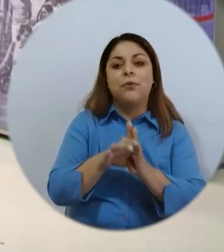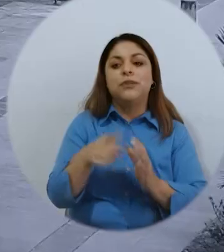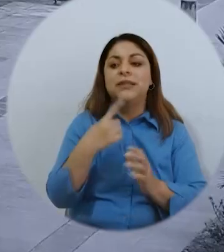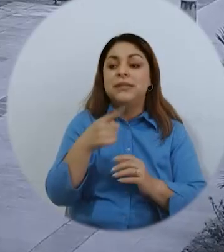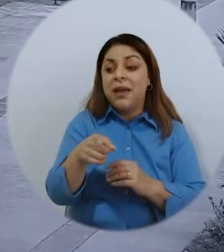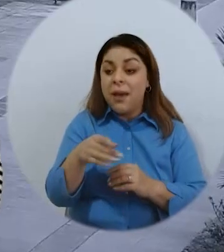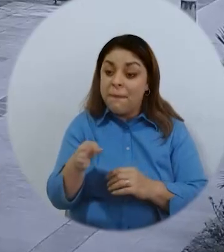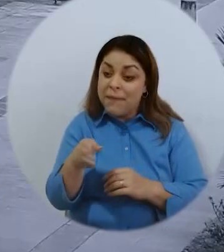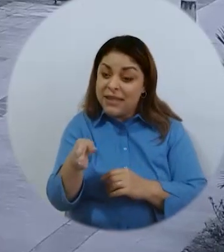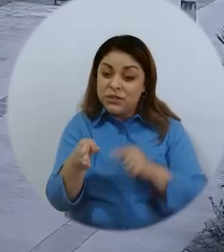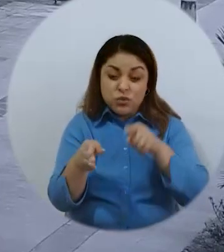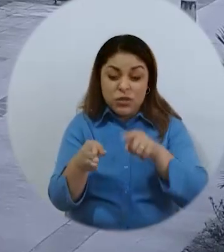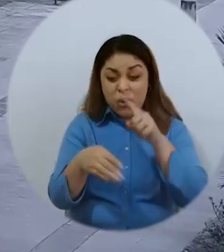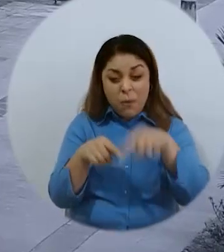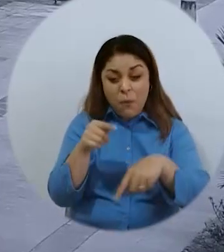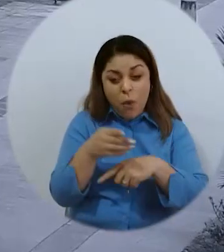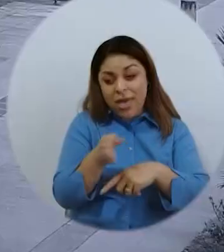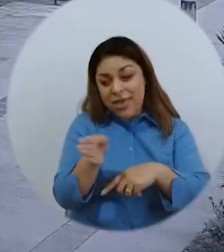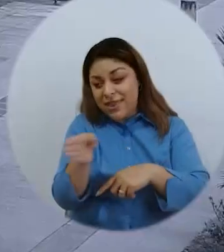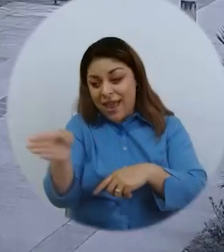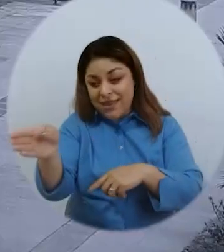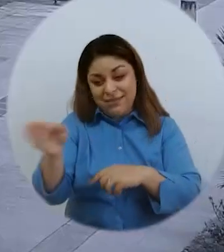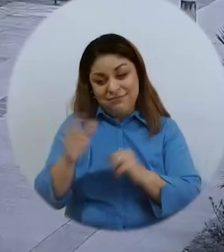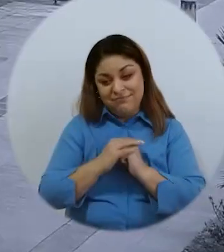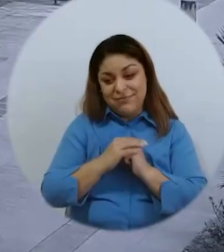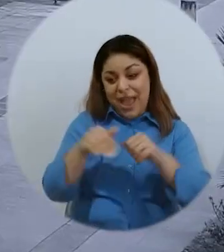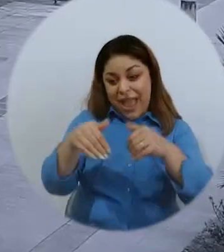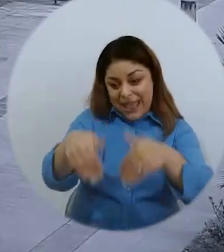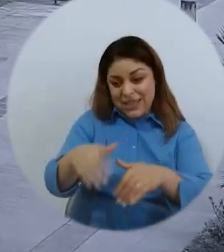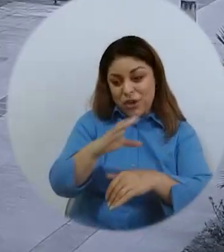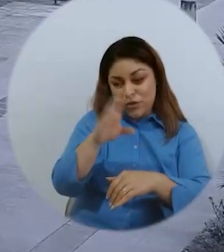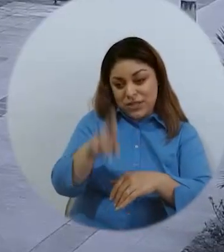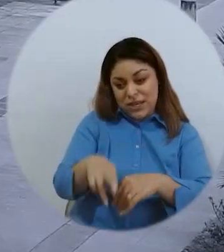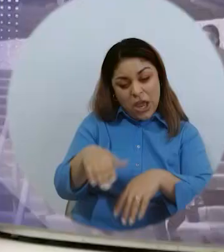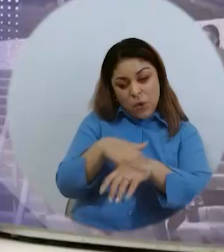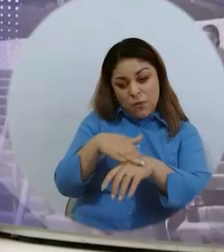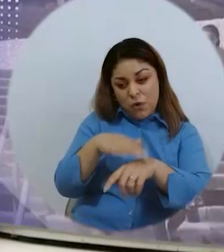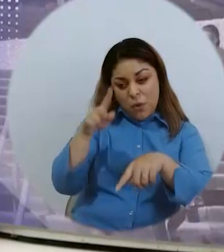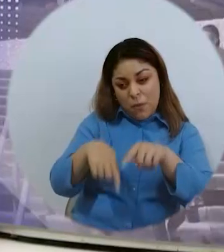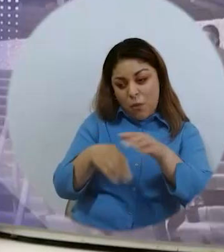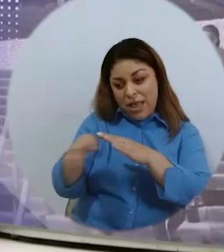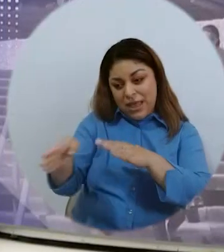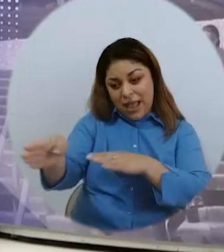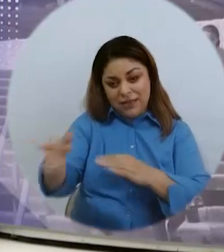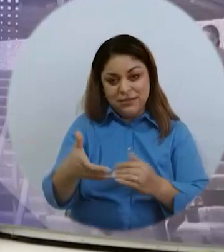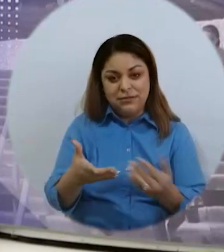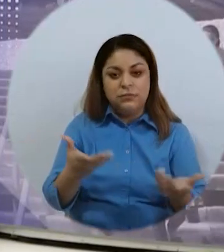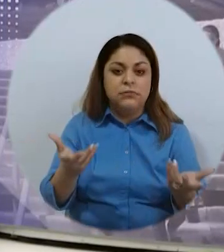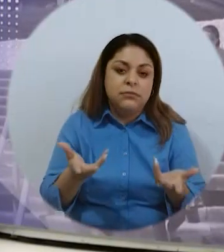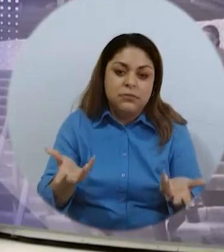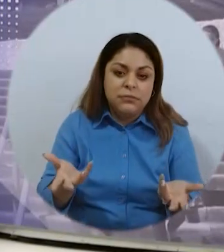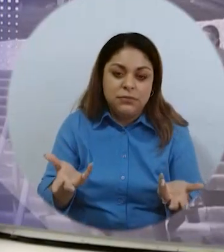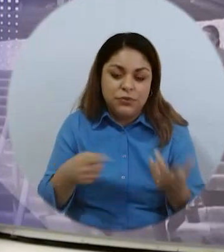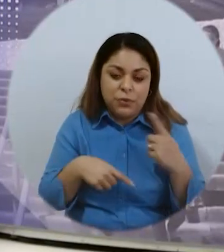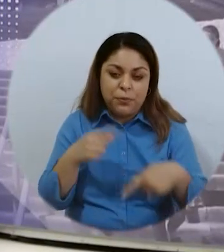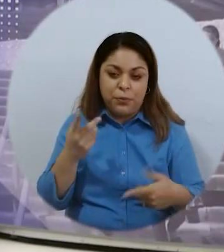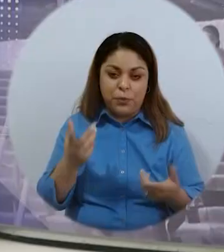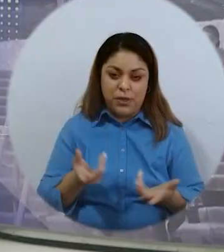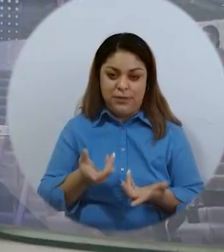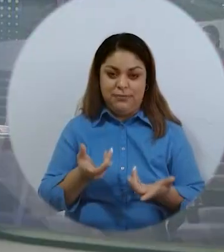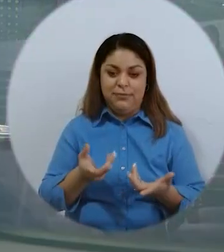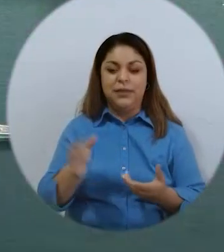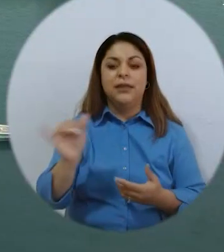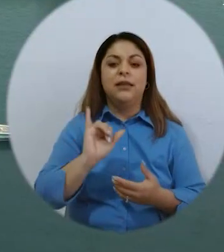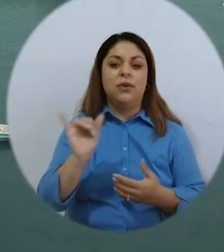un pececito, hasta aquí llega la zona económica exclusiva de Costa Rica y ya no se me vaya de allí. Eso no pasa, ¿verdad? Y eso no